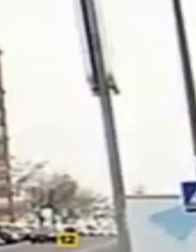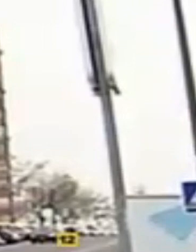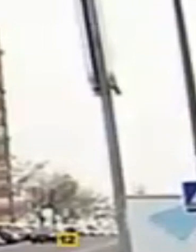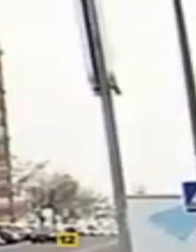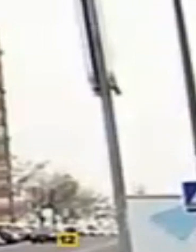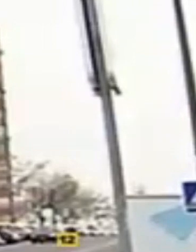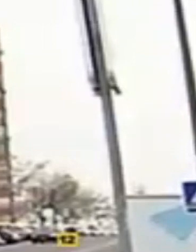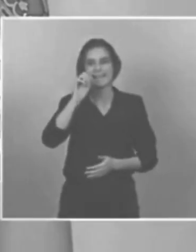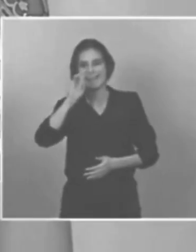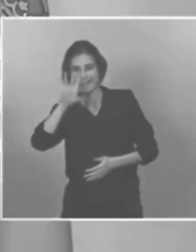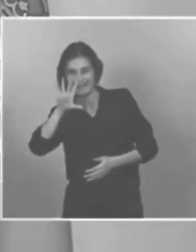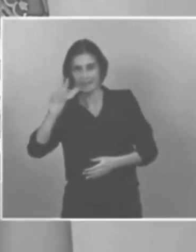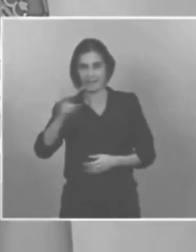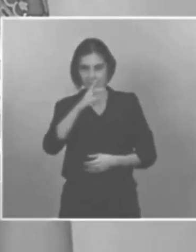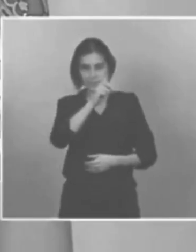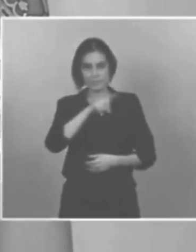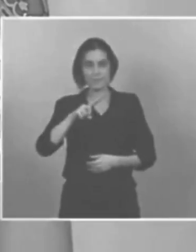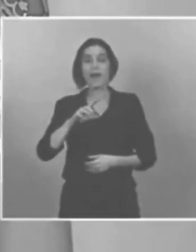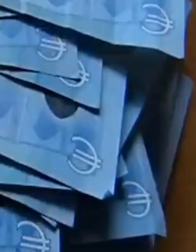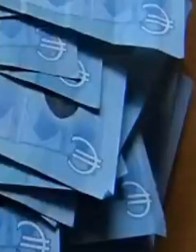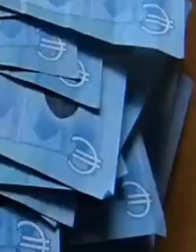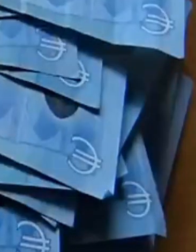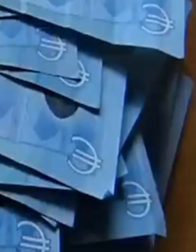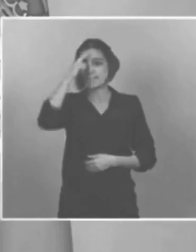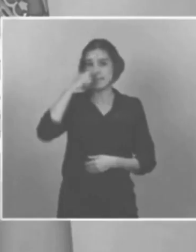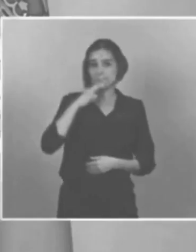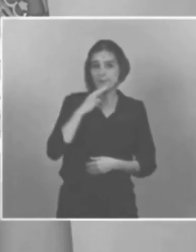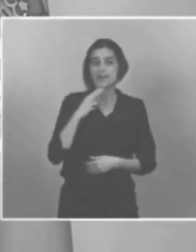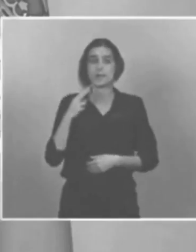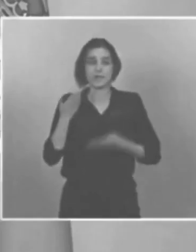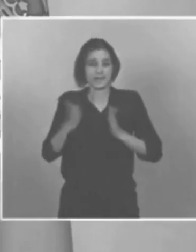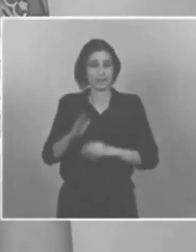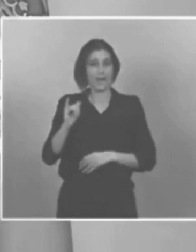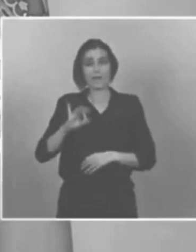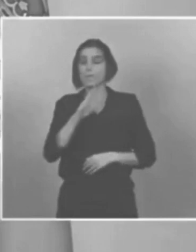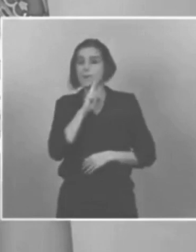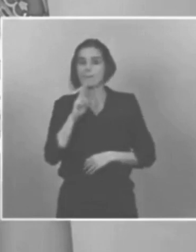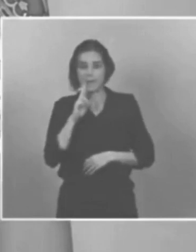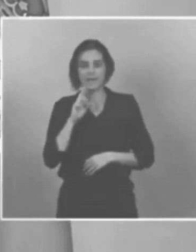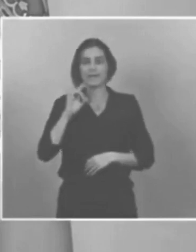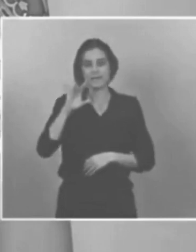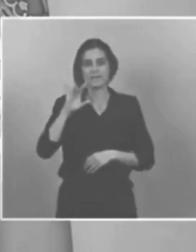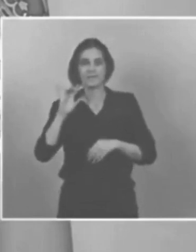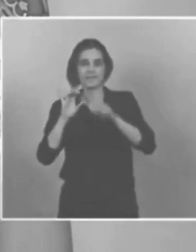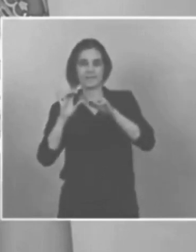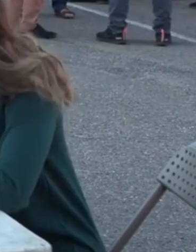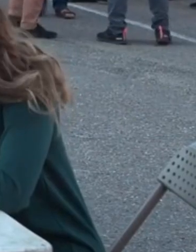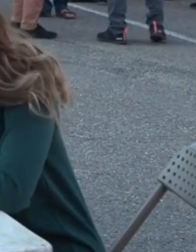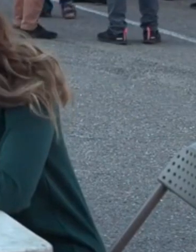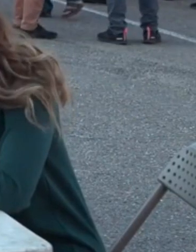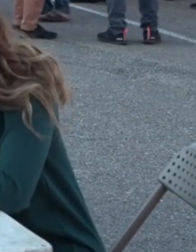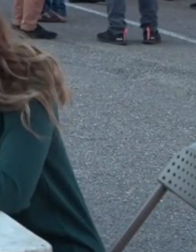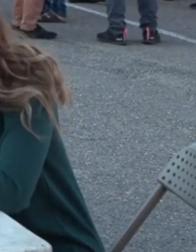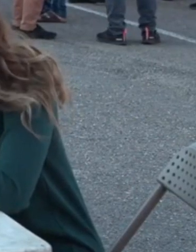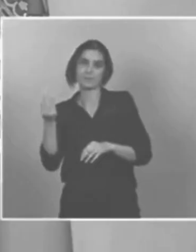anterior, cuando usted no lo necesitaba porque contaba con un sueldo. No espere argumentos técnicos, no los hay. Se trata de un simple filtro